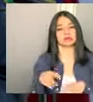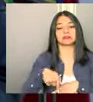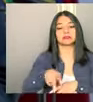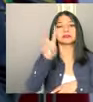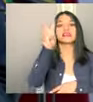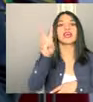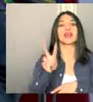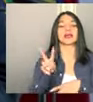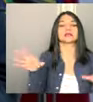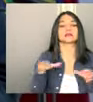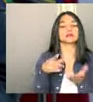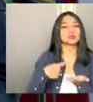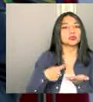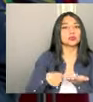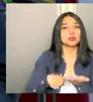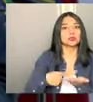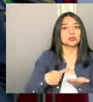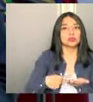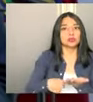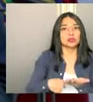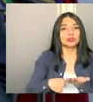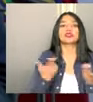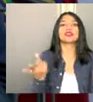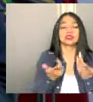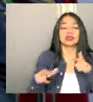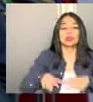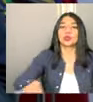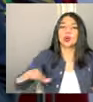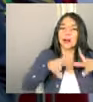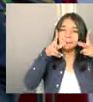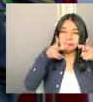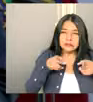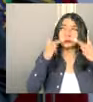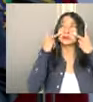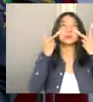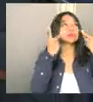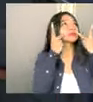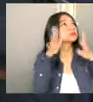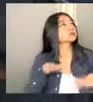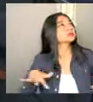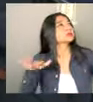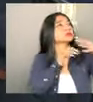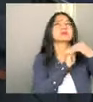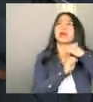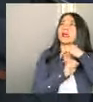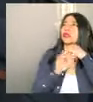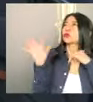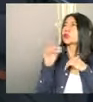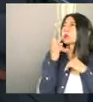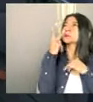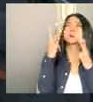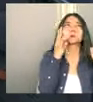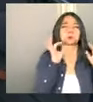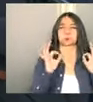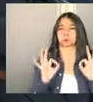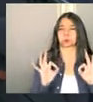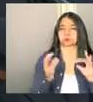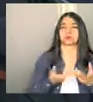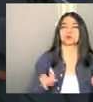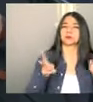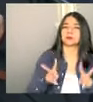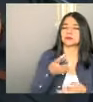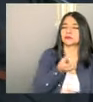viernes tengamos una reunión en las propias instalaciones del metro para ver las particularidades y los elementos que hay que fijarse. Tenemos ahí